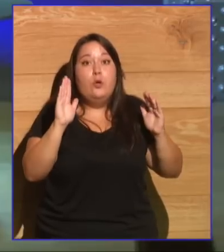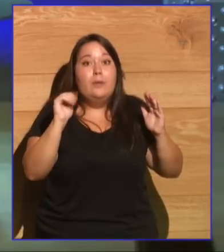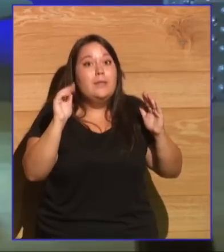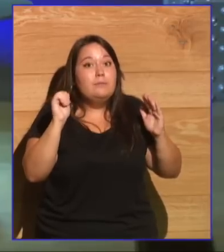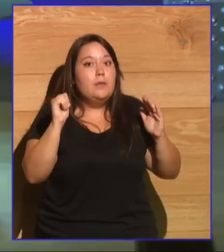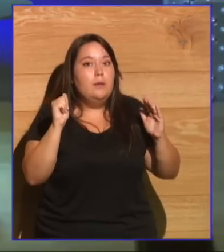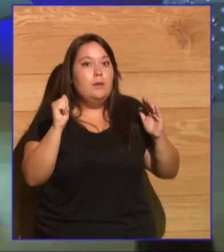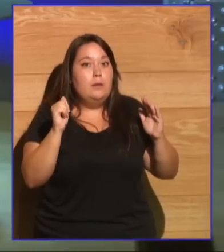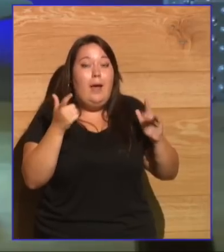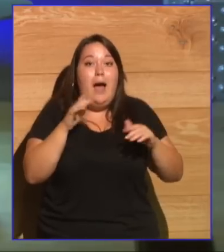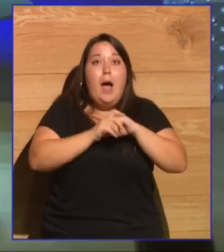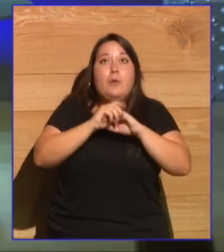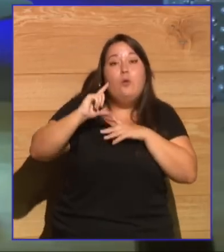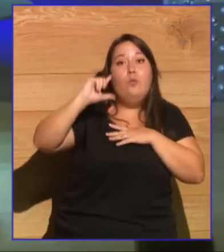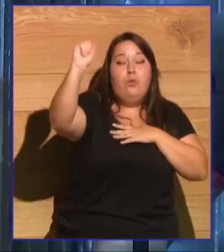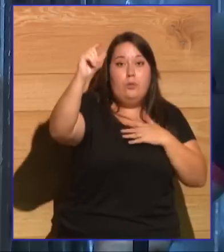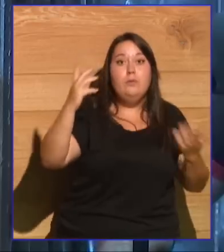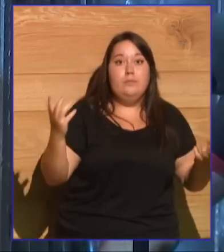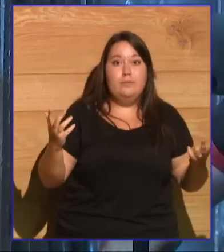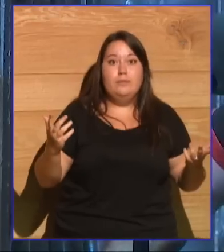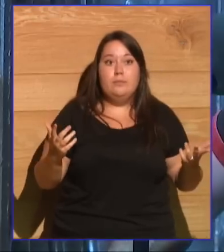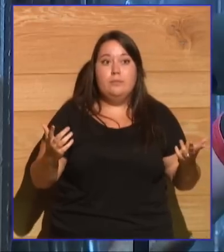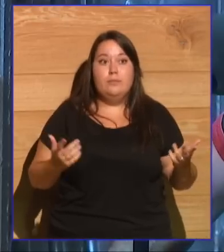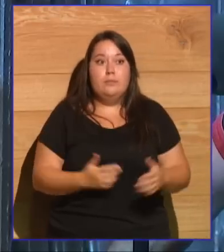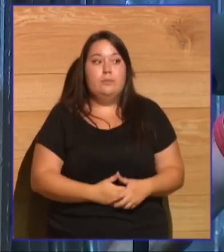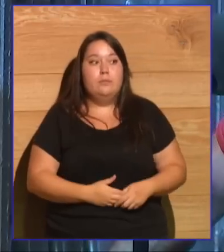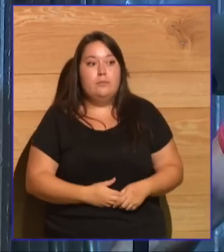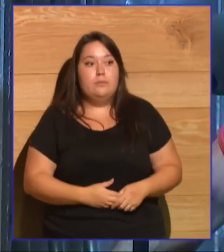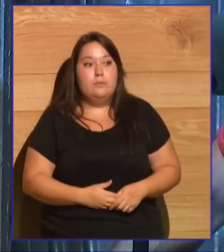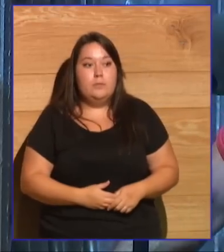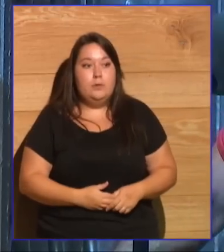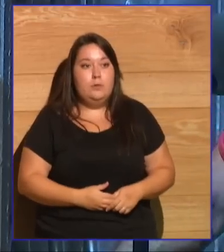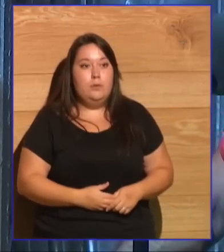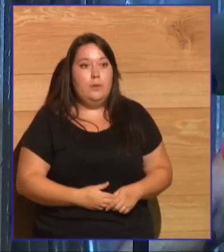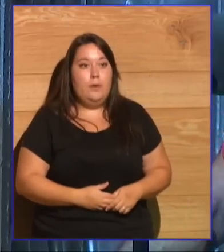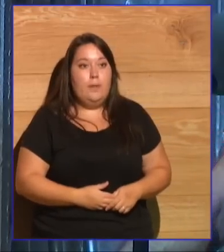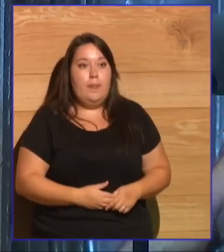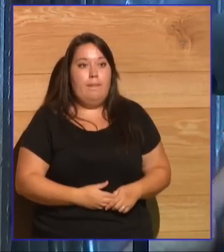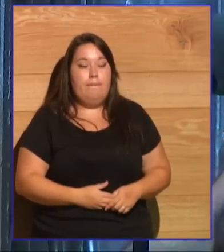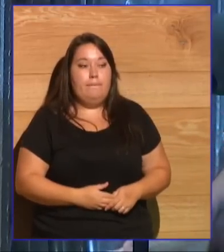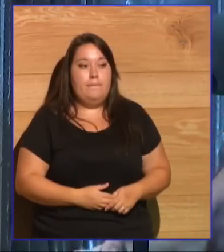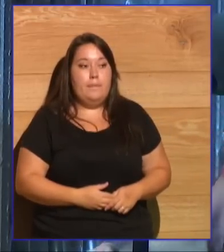amigo ya estás en el suelo y el este y el que estaría aquí mismo